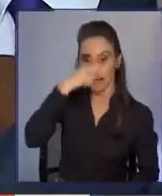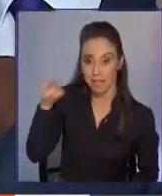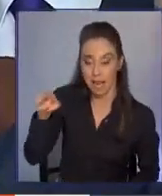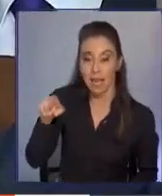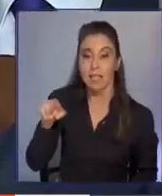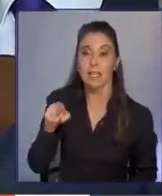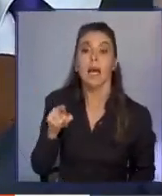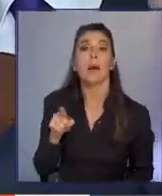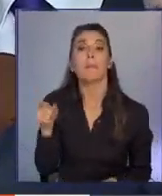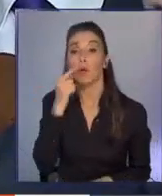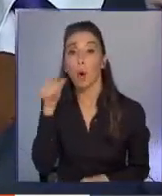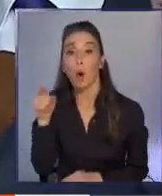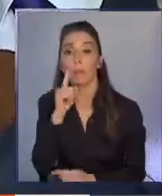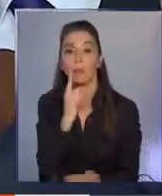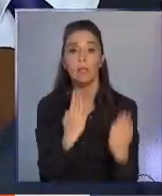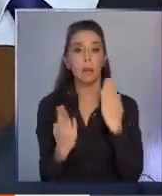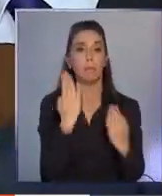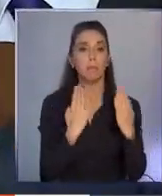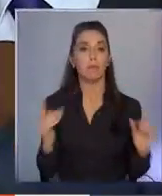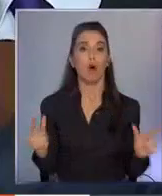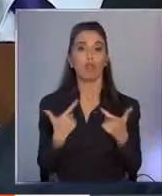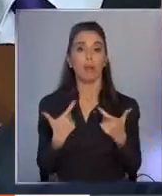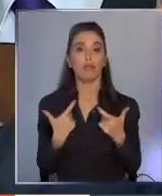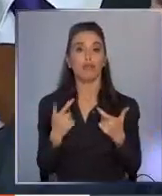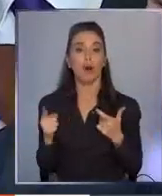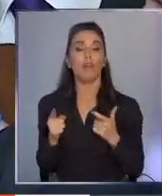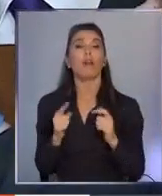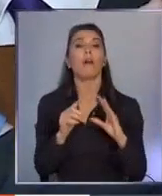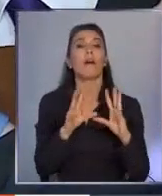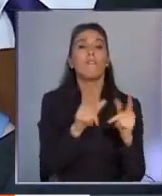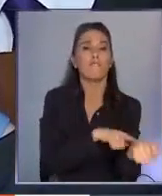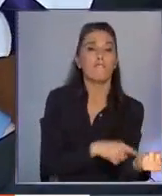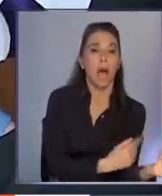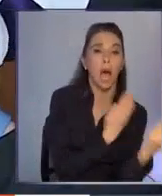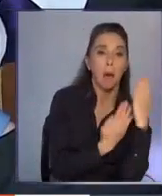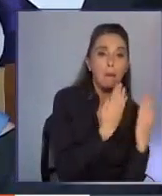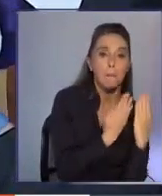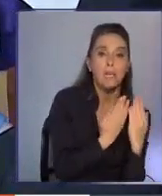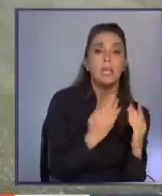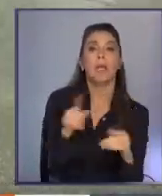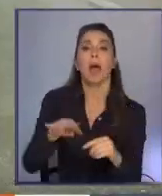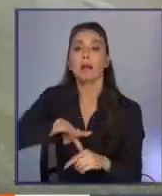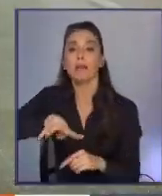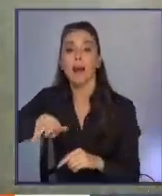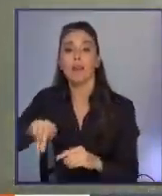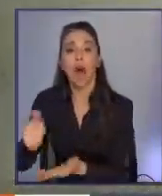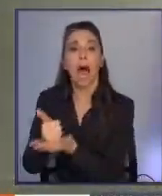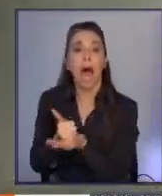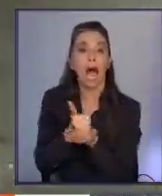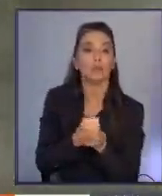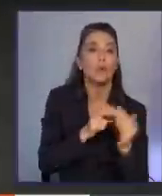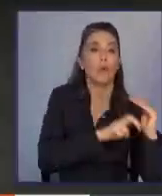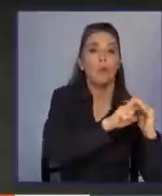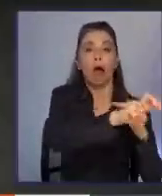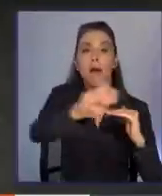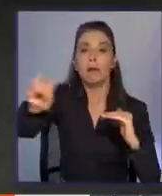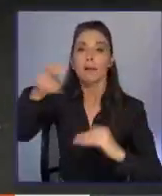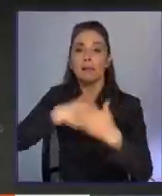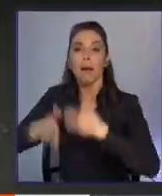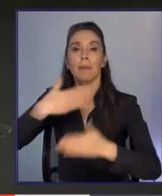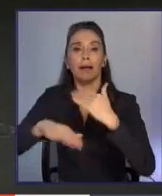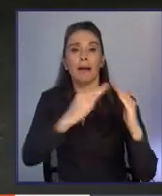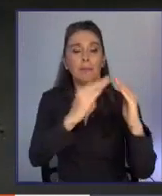cobertura tanto de la familia como del compañero de delito y se ocultaba en diferentes domicilios supuesta red de protección según la